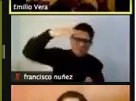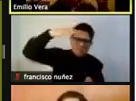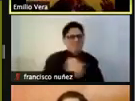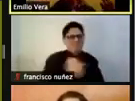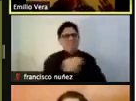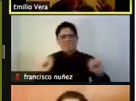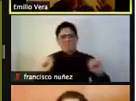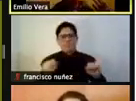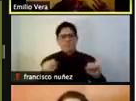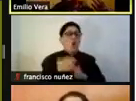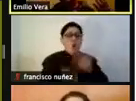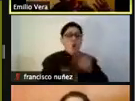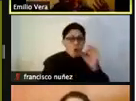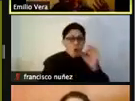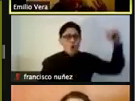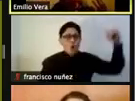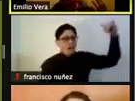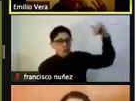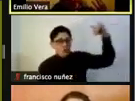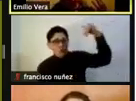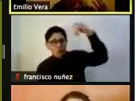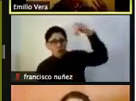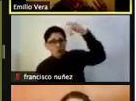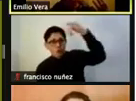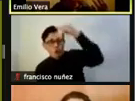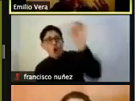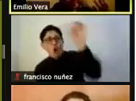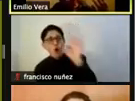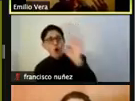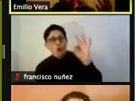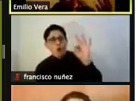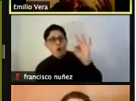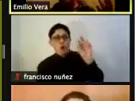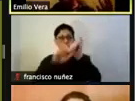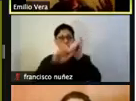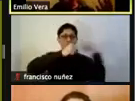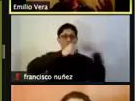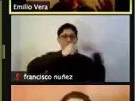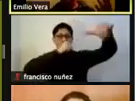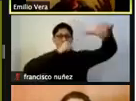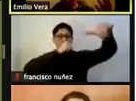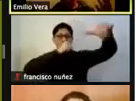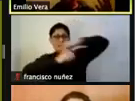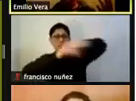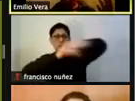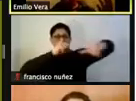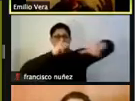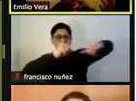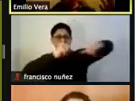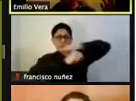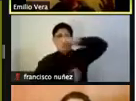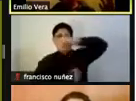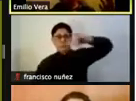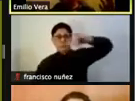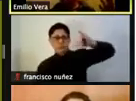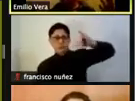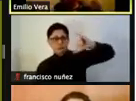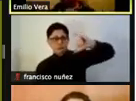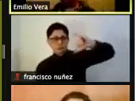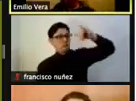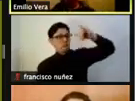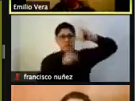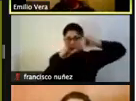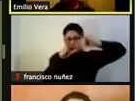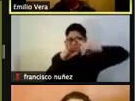satelitalmente. Las imágenes satelitales en realidad son lo que se está usando para hacer